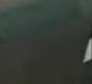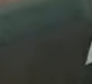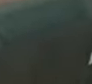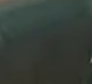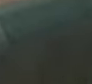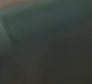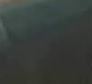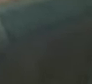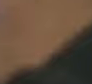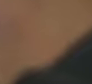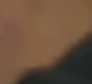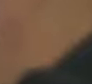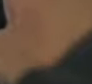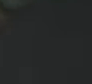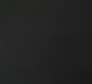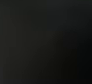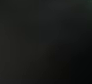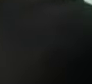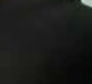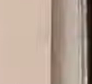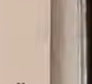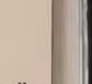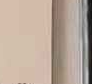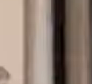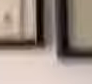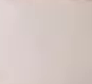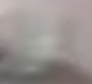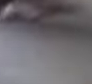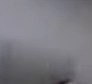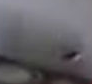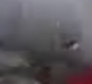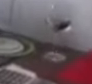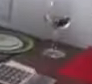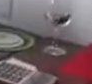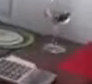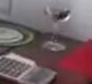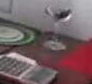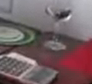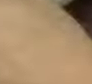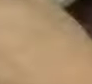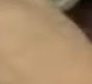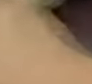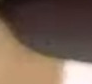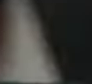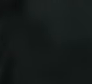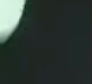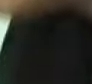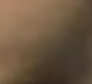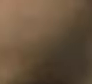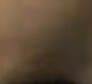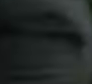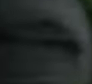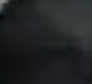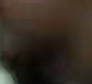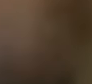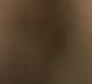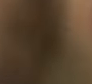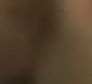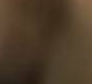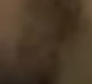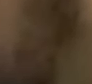cuando más lo necesitas. Por eso, hoy nos acompaña el Colegio de Profesionales en Derecho. Sus abogados te atenderán de manera personal y